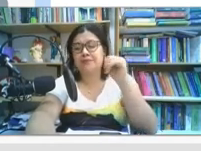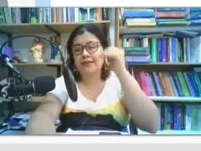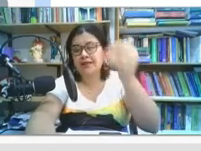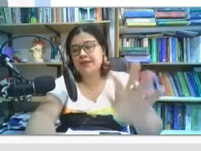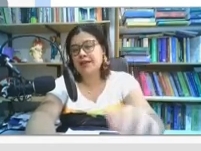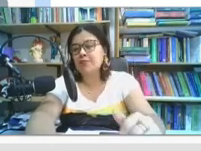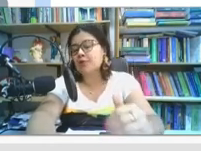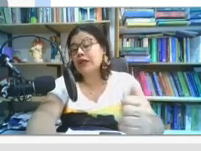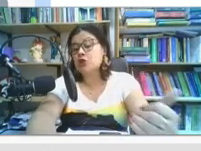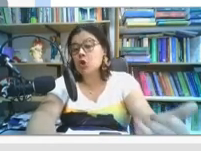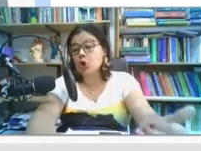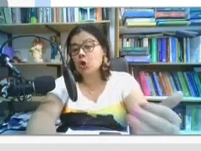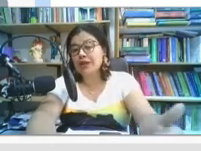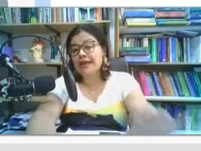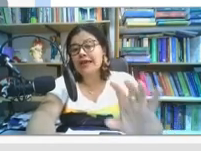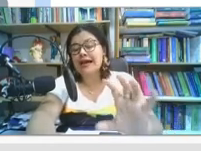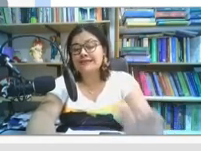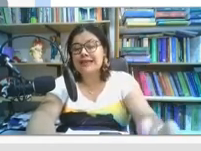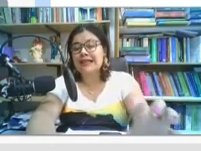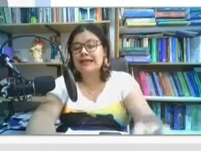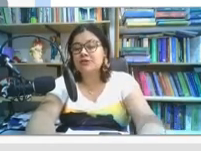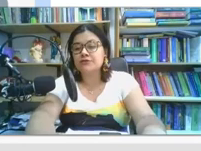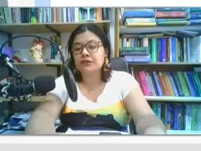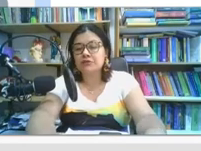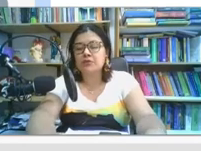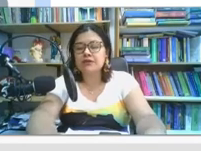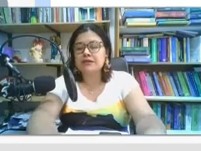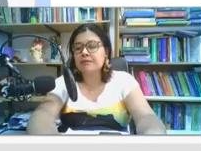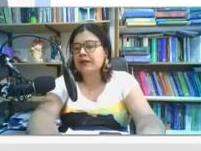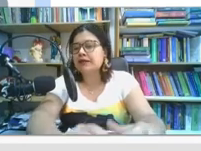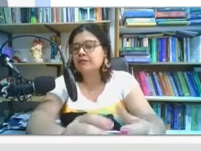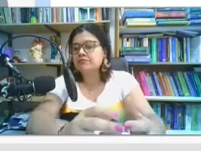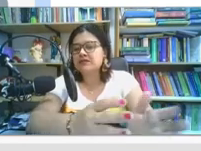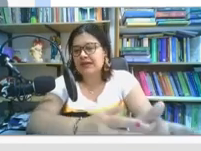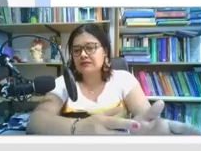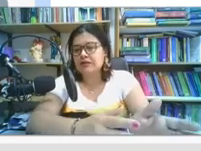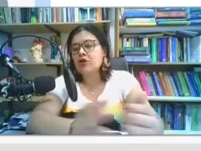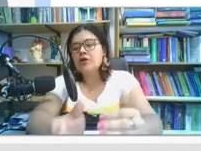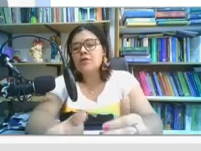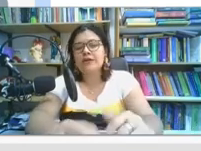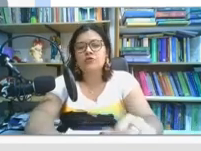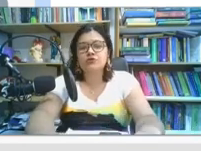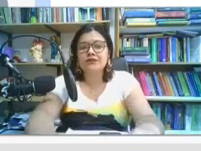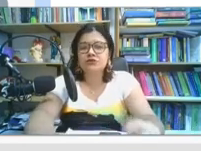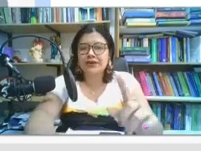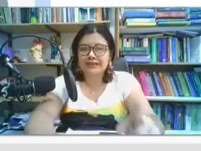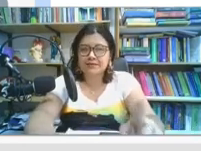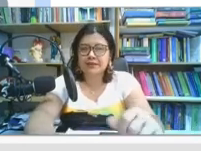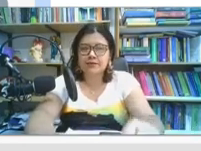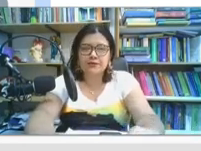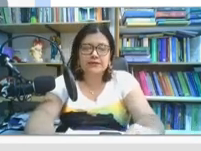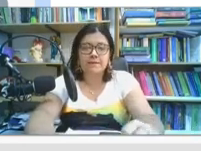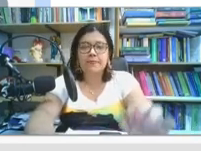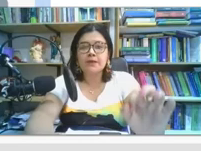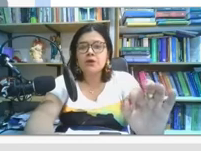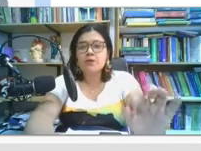perdía el dinero porque no logré hacer el registro efectivo y esa plata se canceló pero no se hizo el trámite